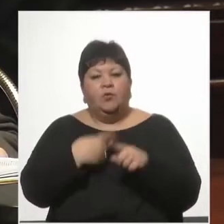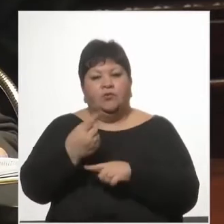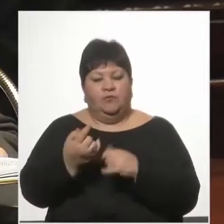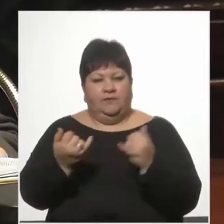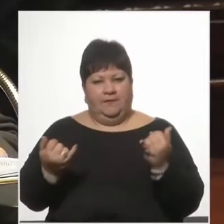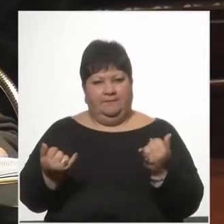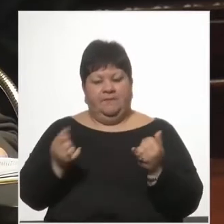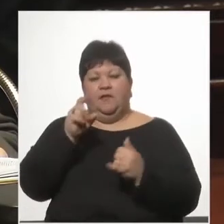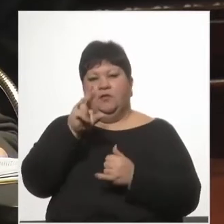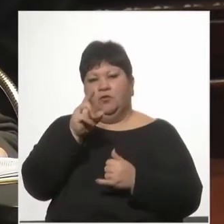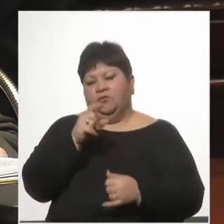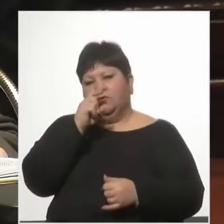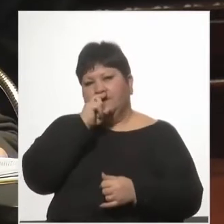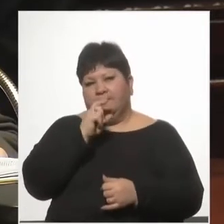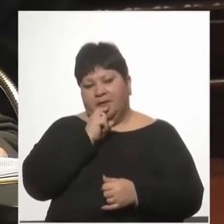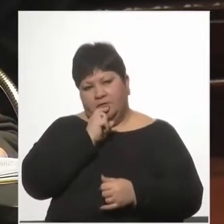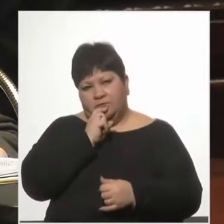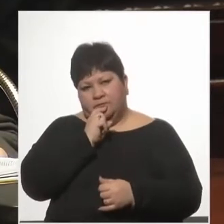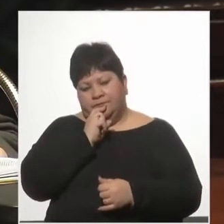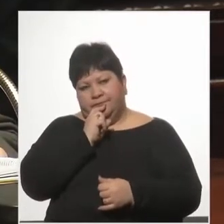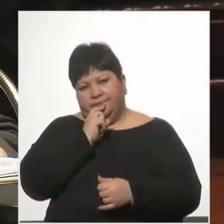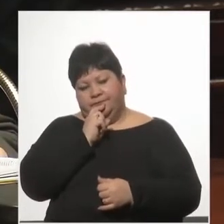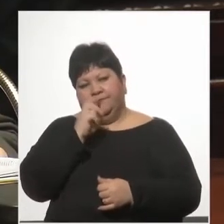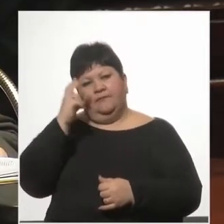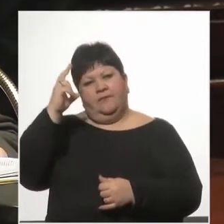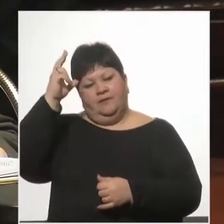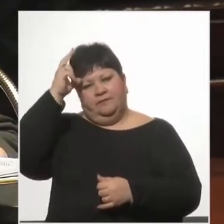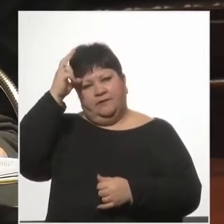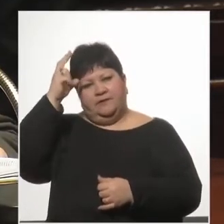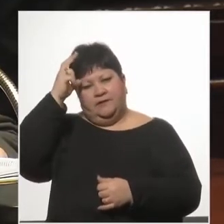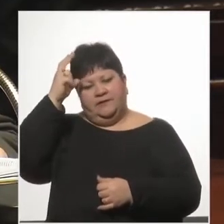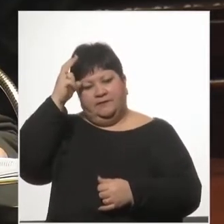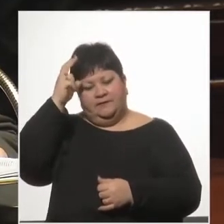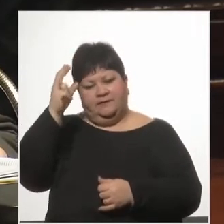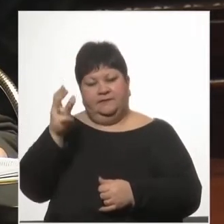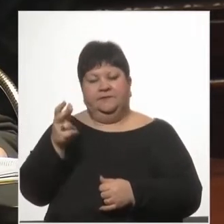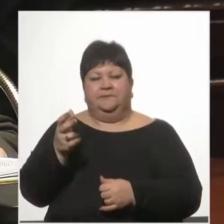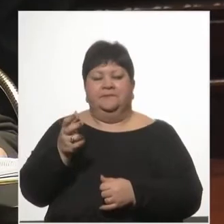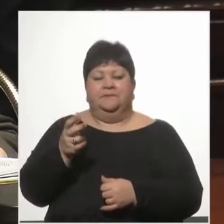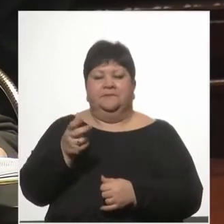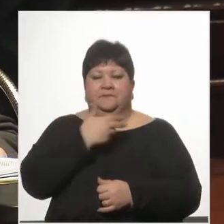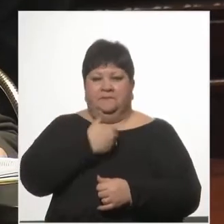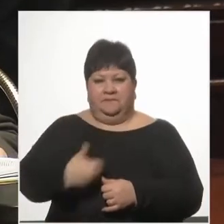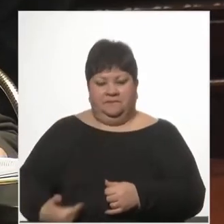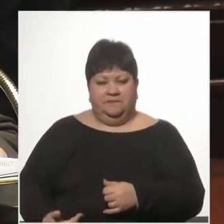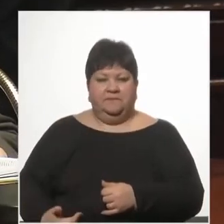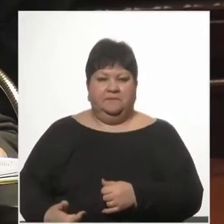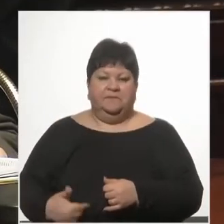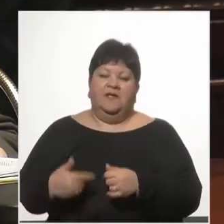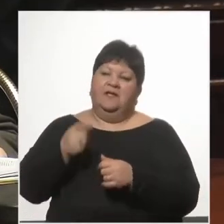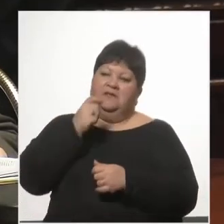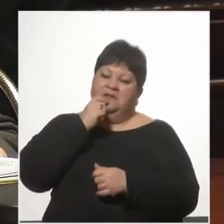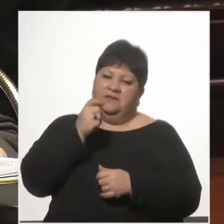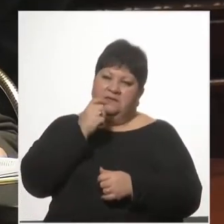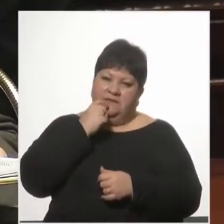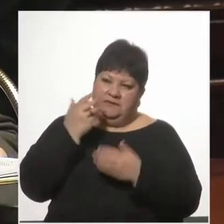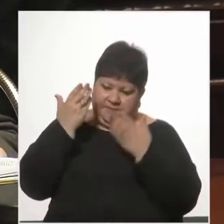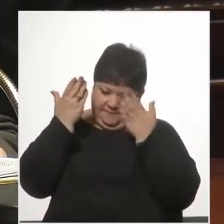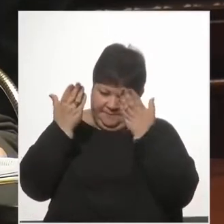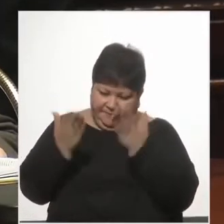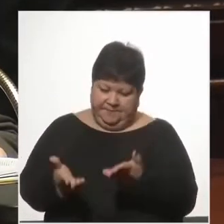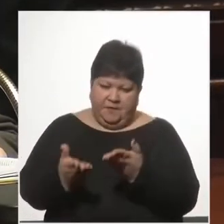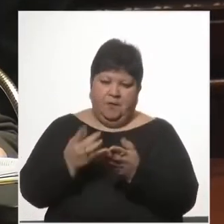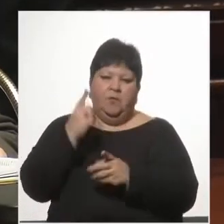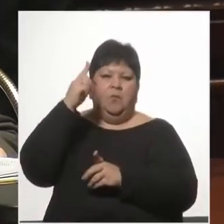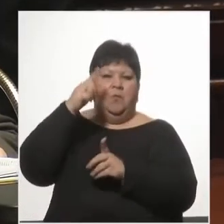El 12 de marzo, el presidente Vázquez le otorga la entrevista al general, que le había sido solicitada casi un